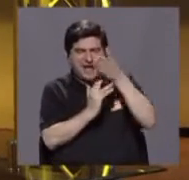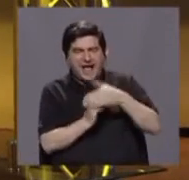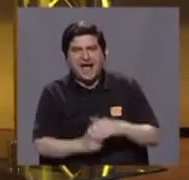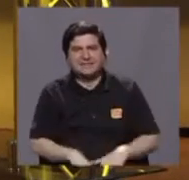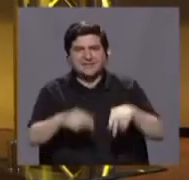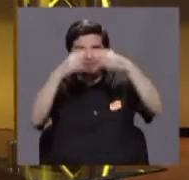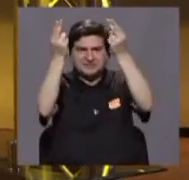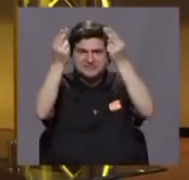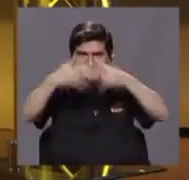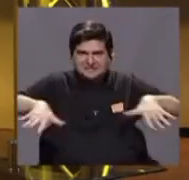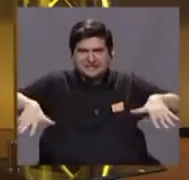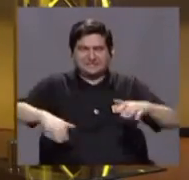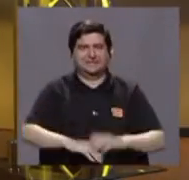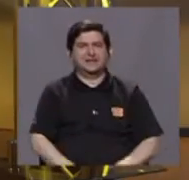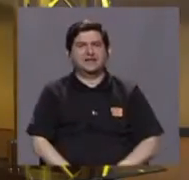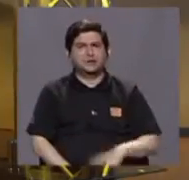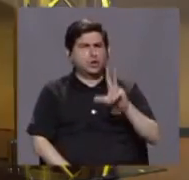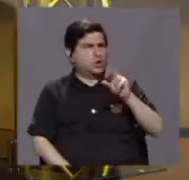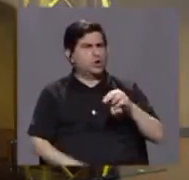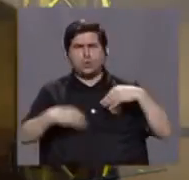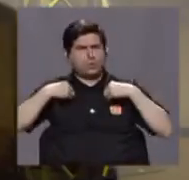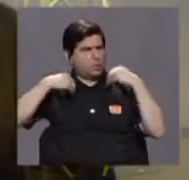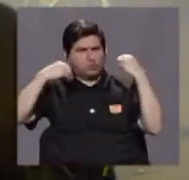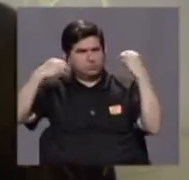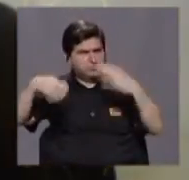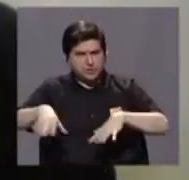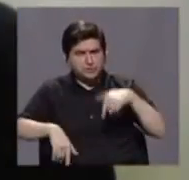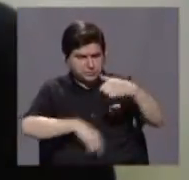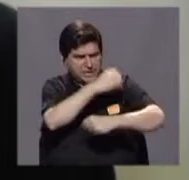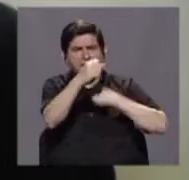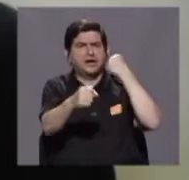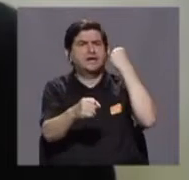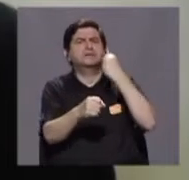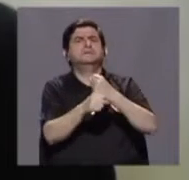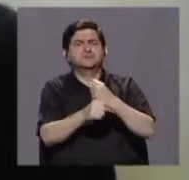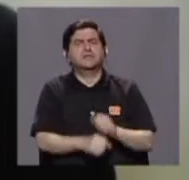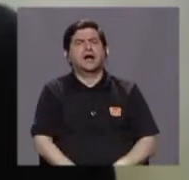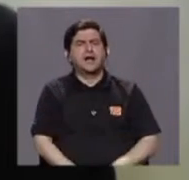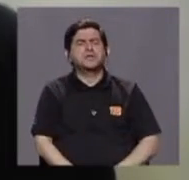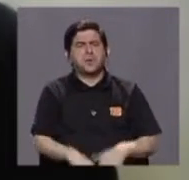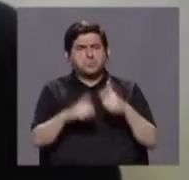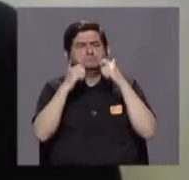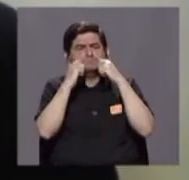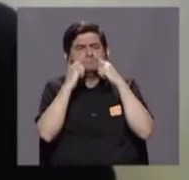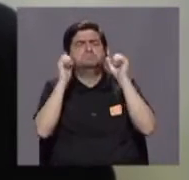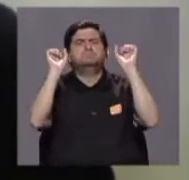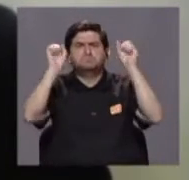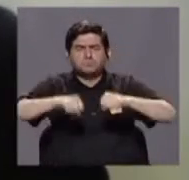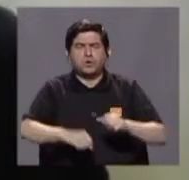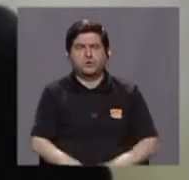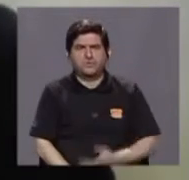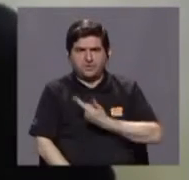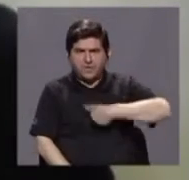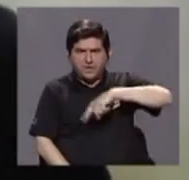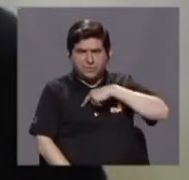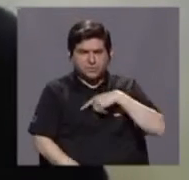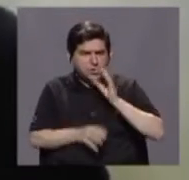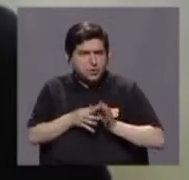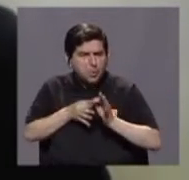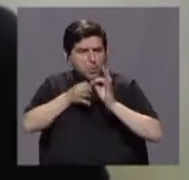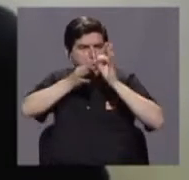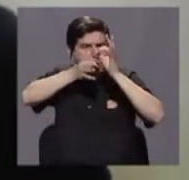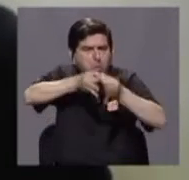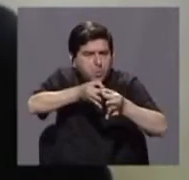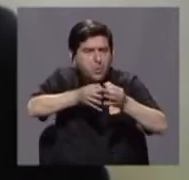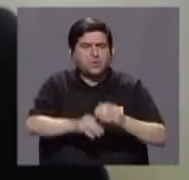telemática, y no hemos renunciado, Juan, este año a que sea presencial. De hecho, estamos posponiendo